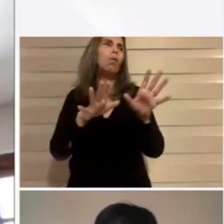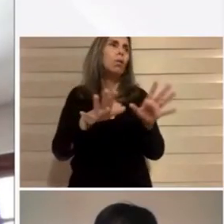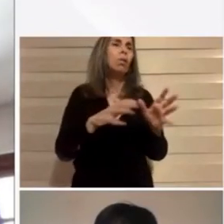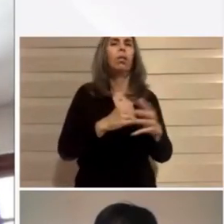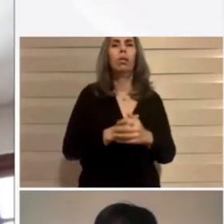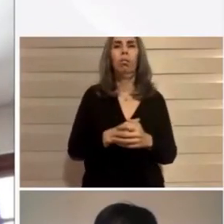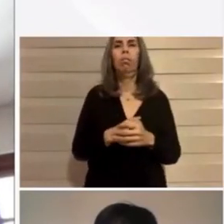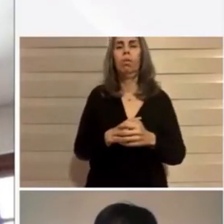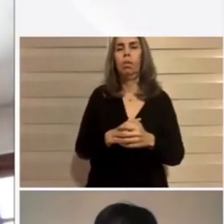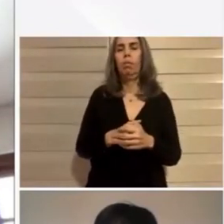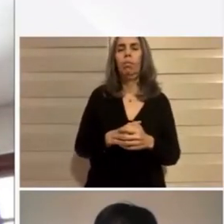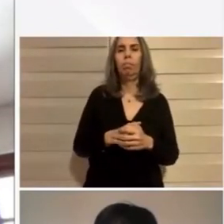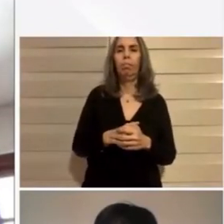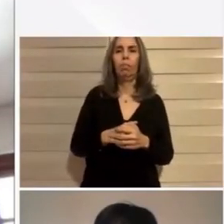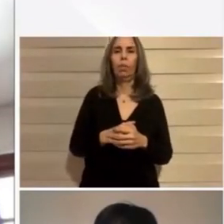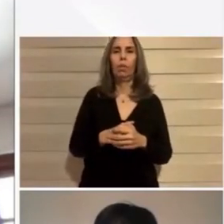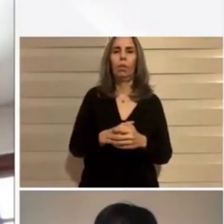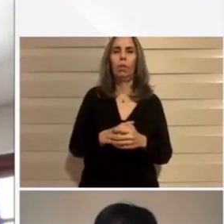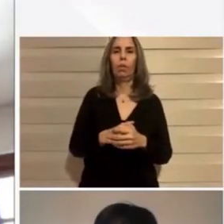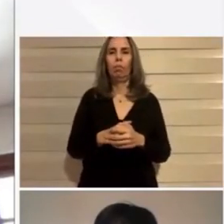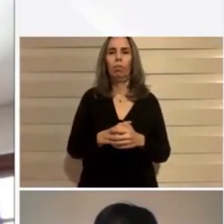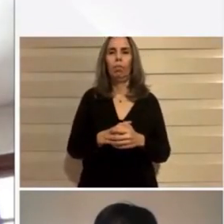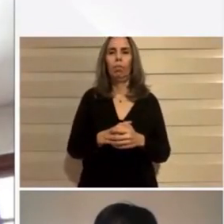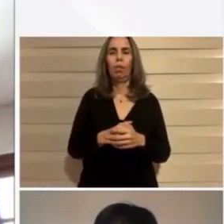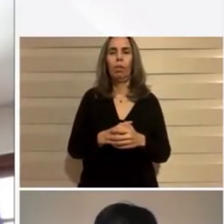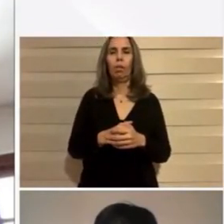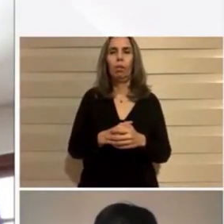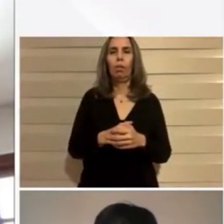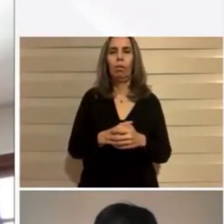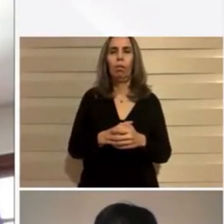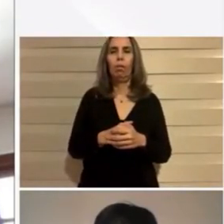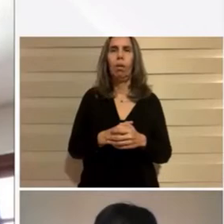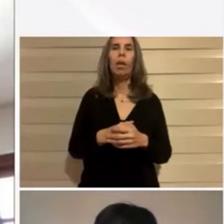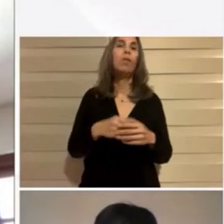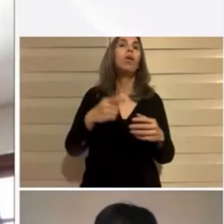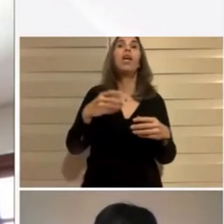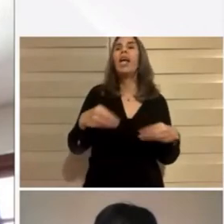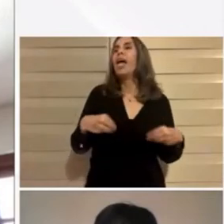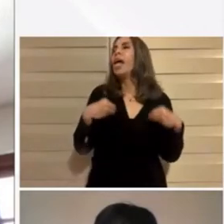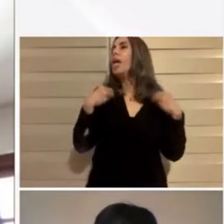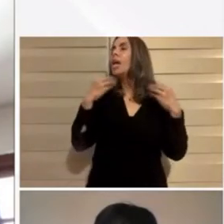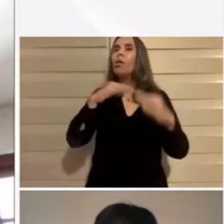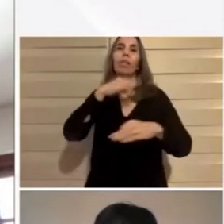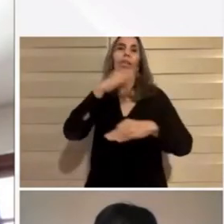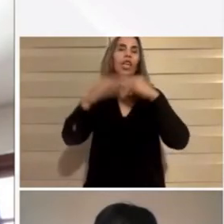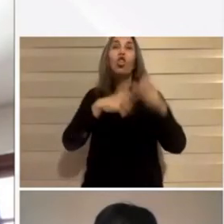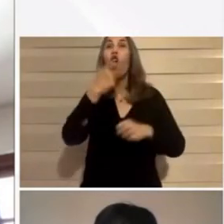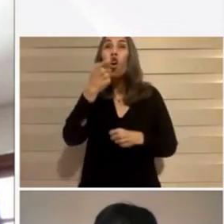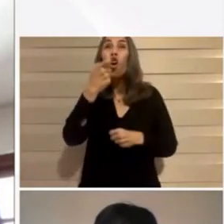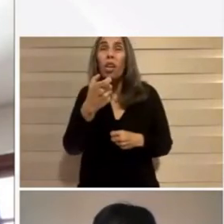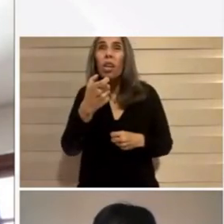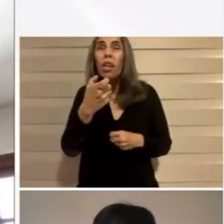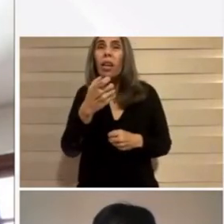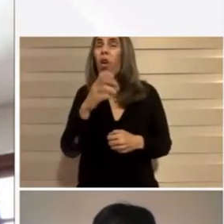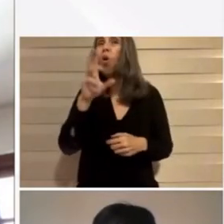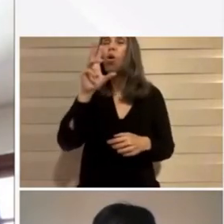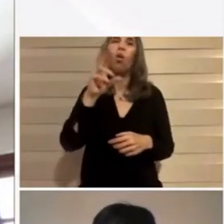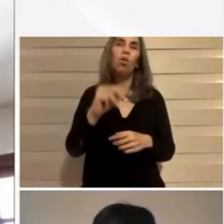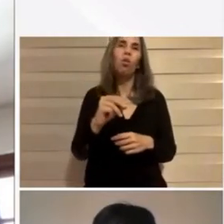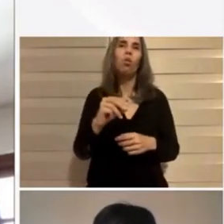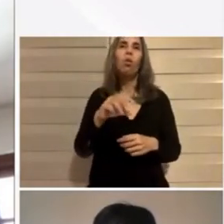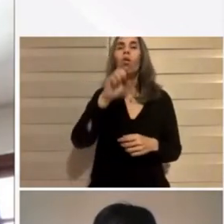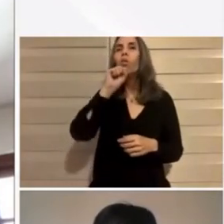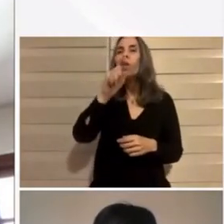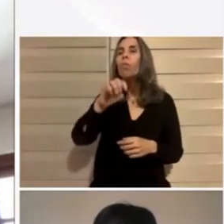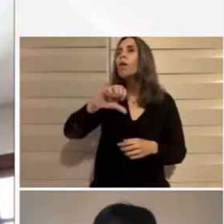mide en dinero. Hay otros recursos que tenemos que son muy escasos. No solo el dinero es escaso. Les voy a dar un